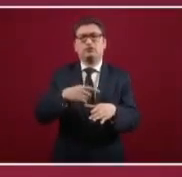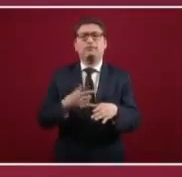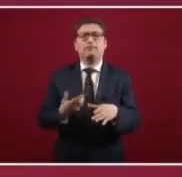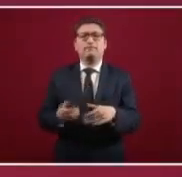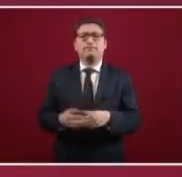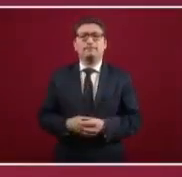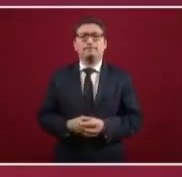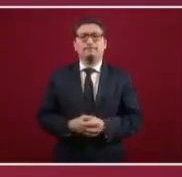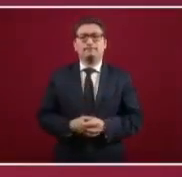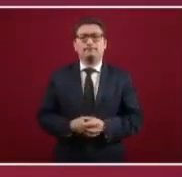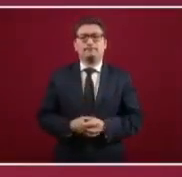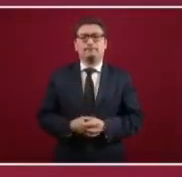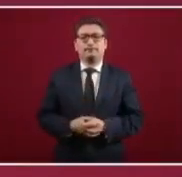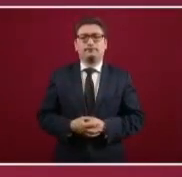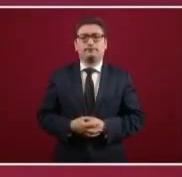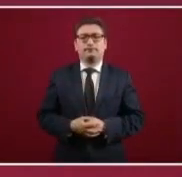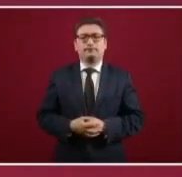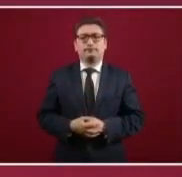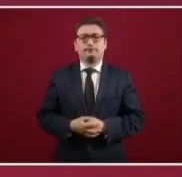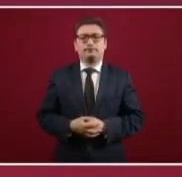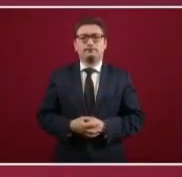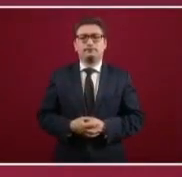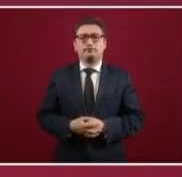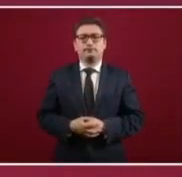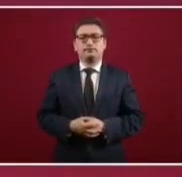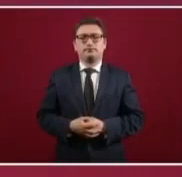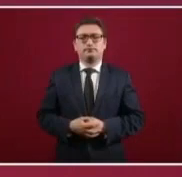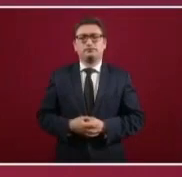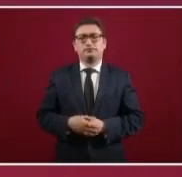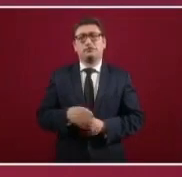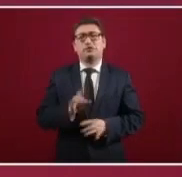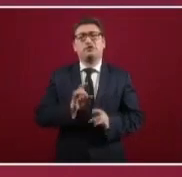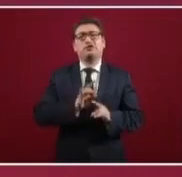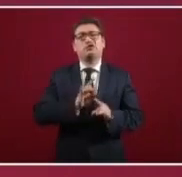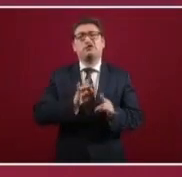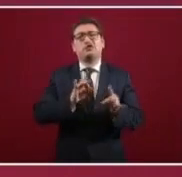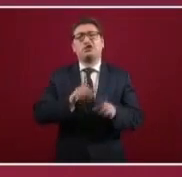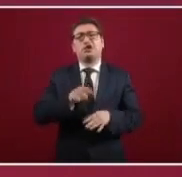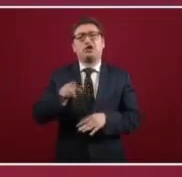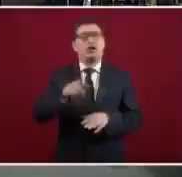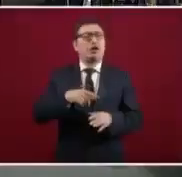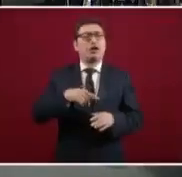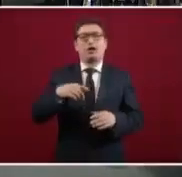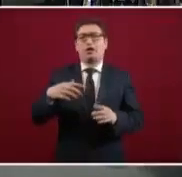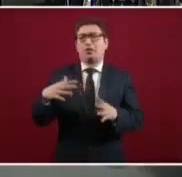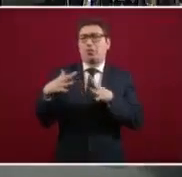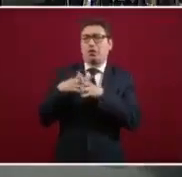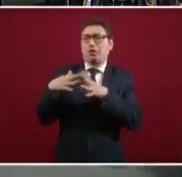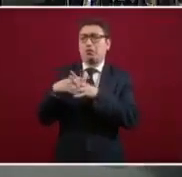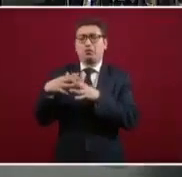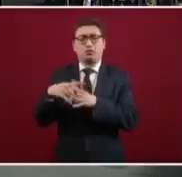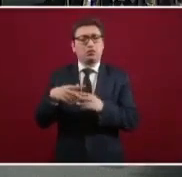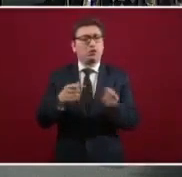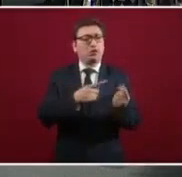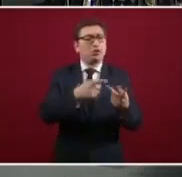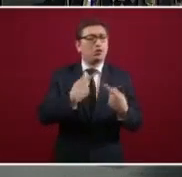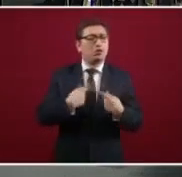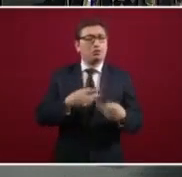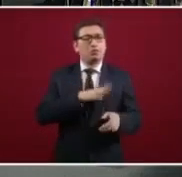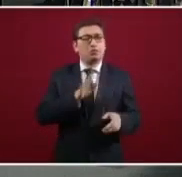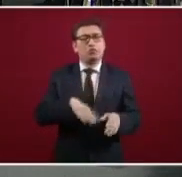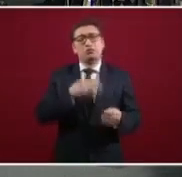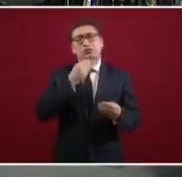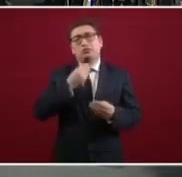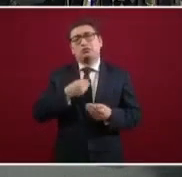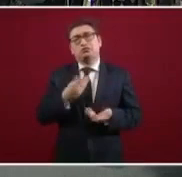es el es consideraba daños colaterales entonces es muy